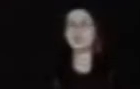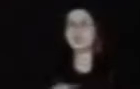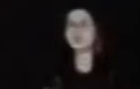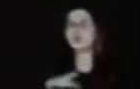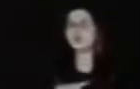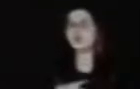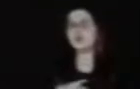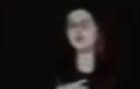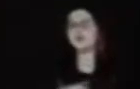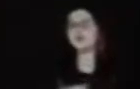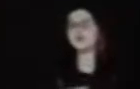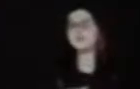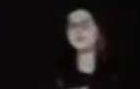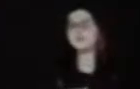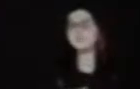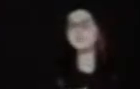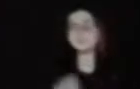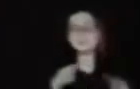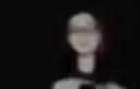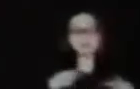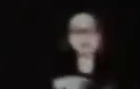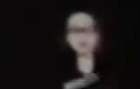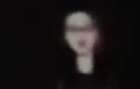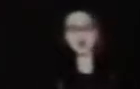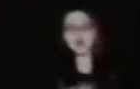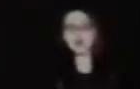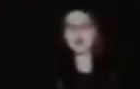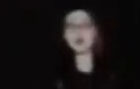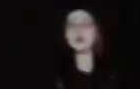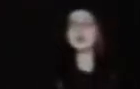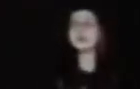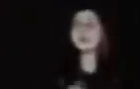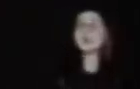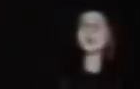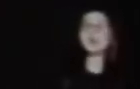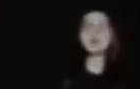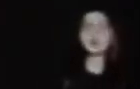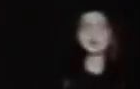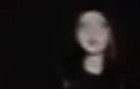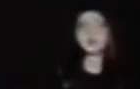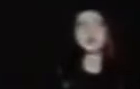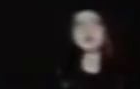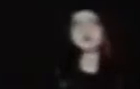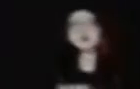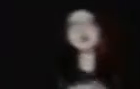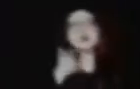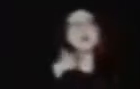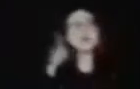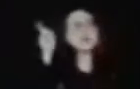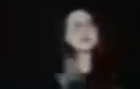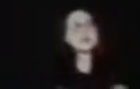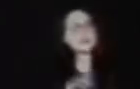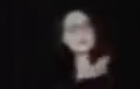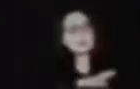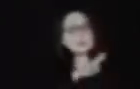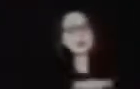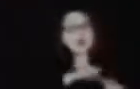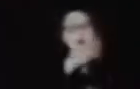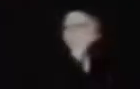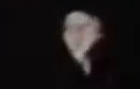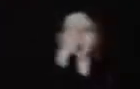gobernantes no se atrevieron a privatizar las tierras ejidales, los